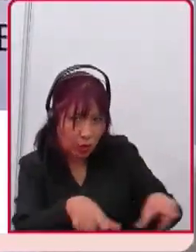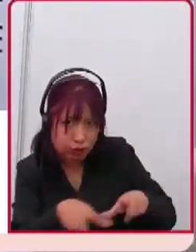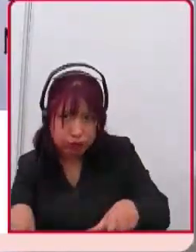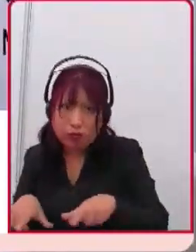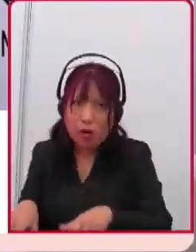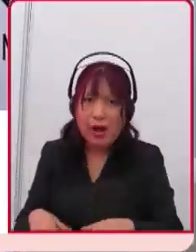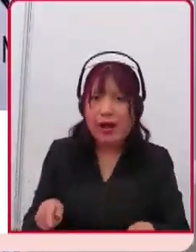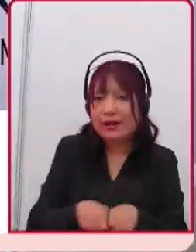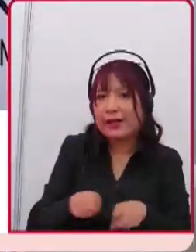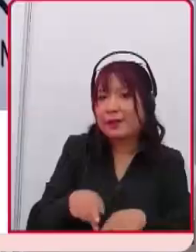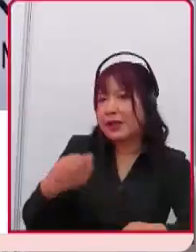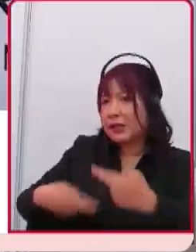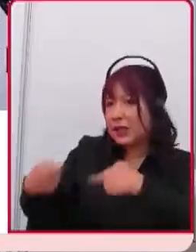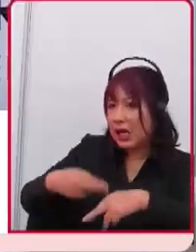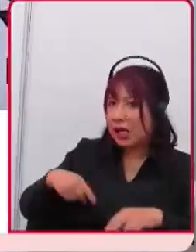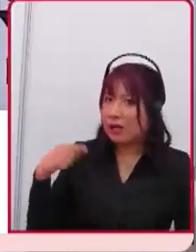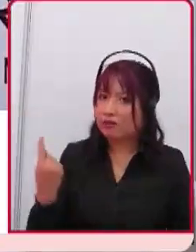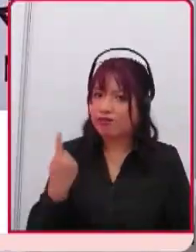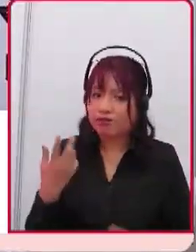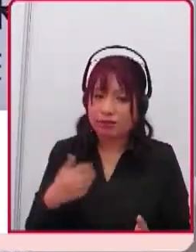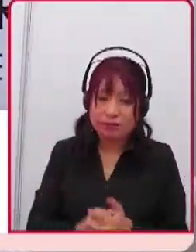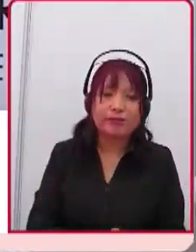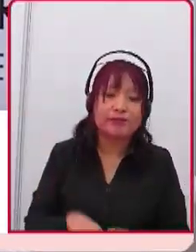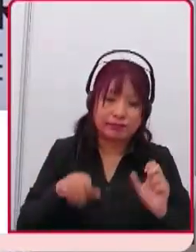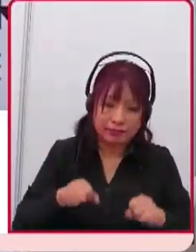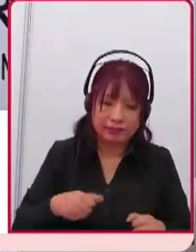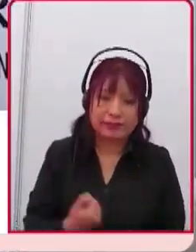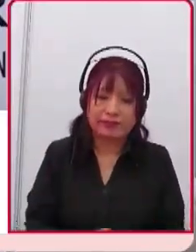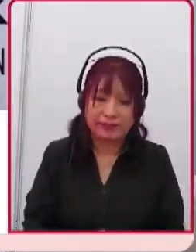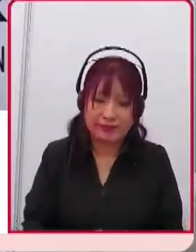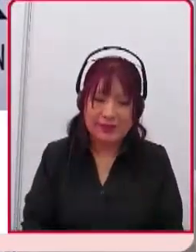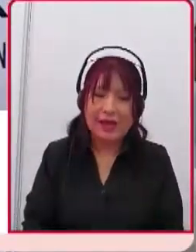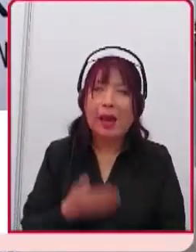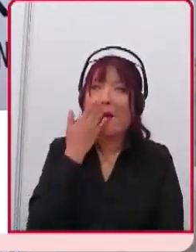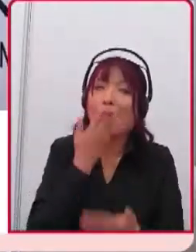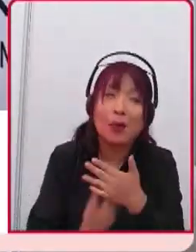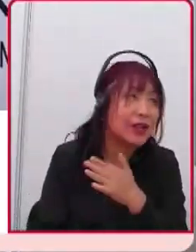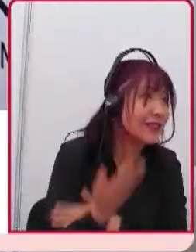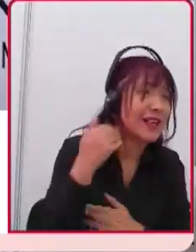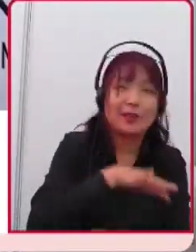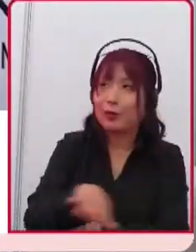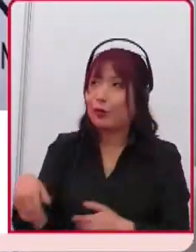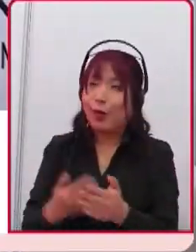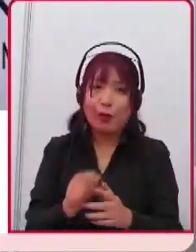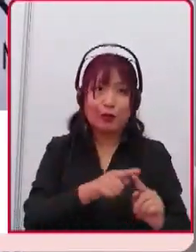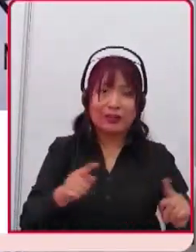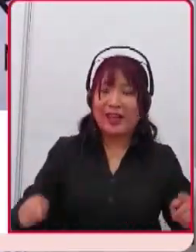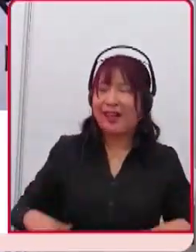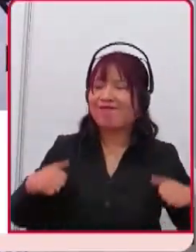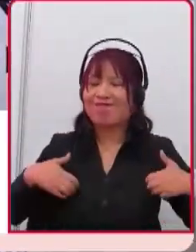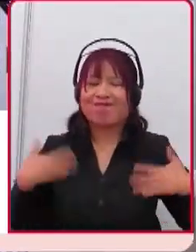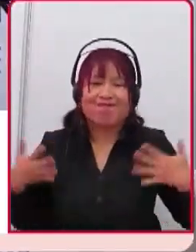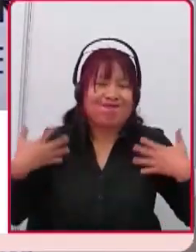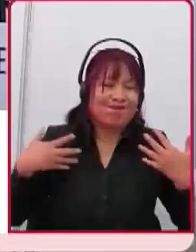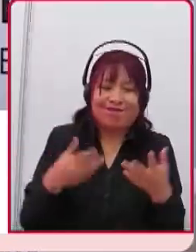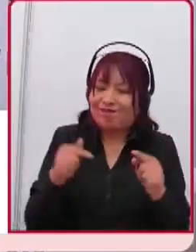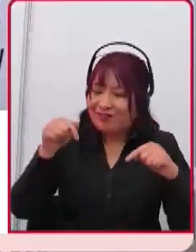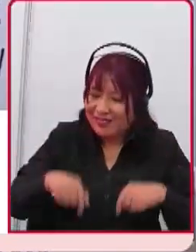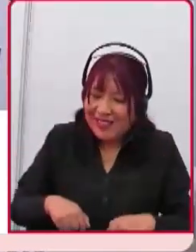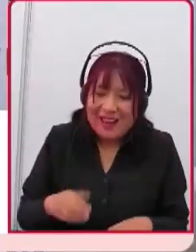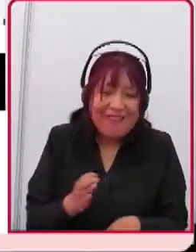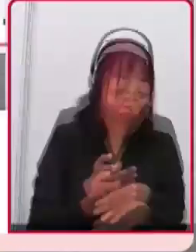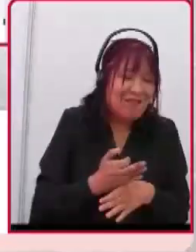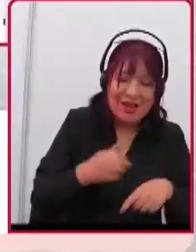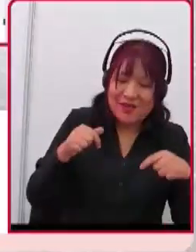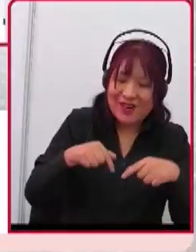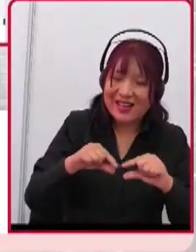autónomo. Sí, muchas gracias. Adelante. ¿Qué tal? Muy buenos días con cada uno de ustedes. Primeramente, una emoción muy grande poder formar